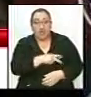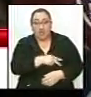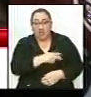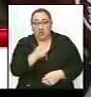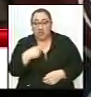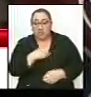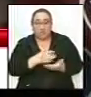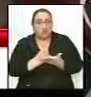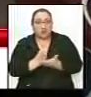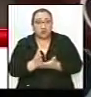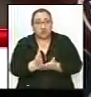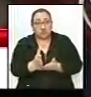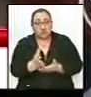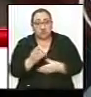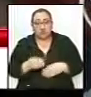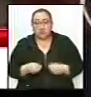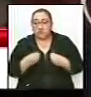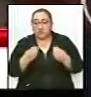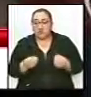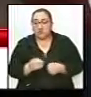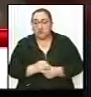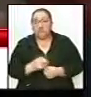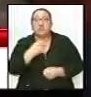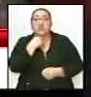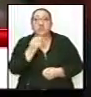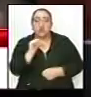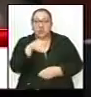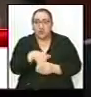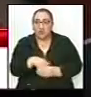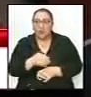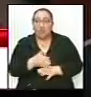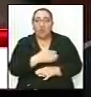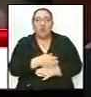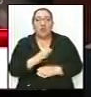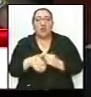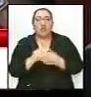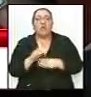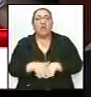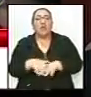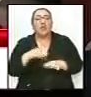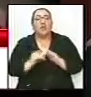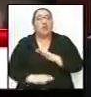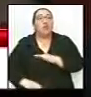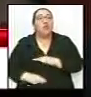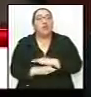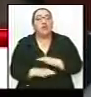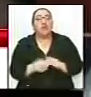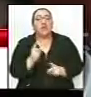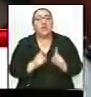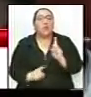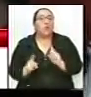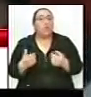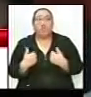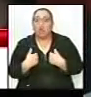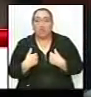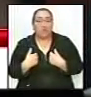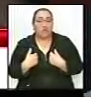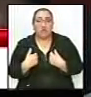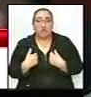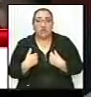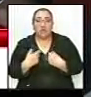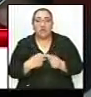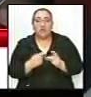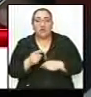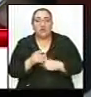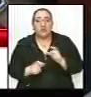y estaba orientado a darle voz y voto en la asamblea de bases a aquellos que no la tenían, es decir,